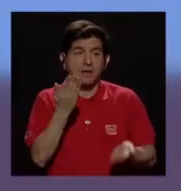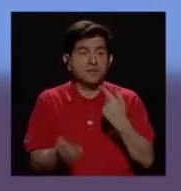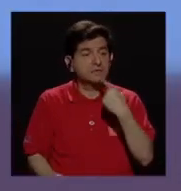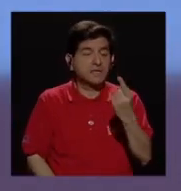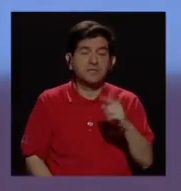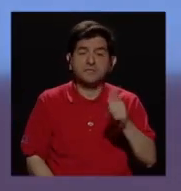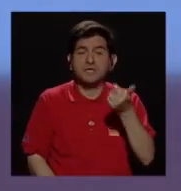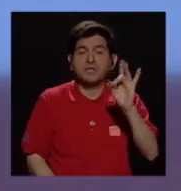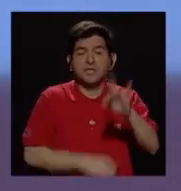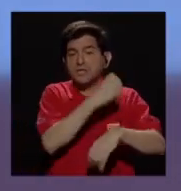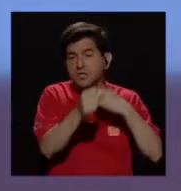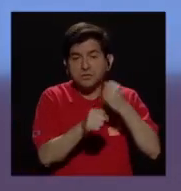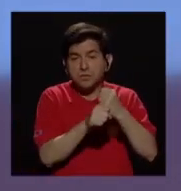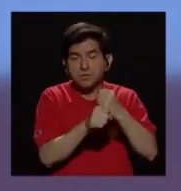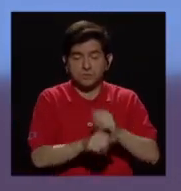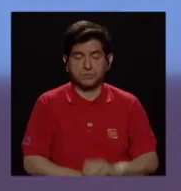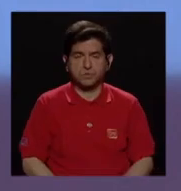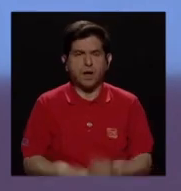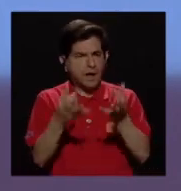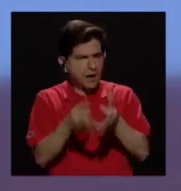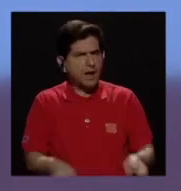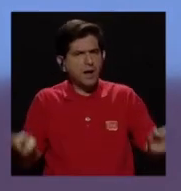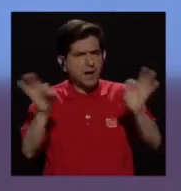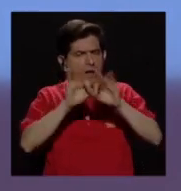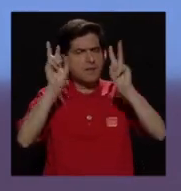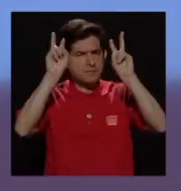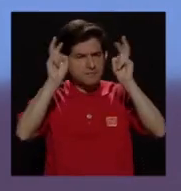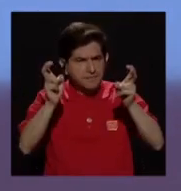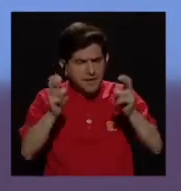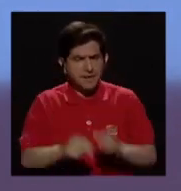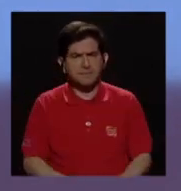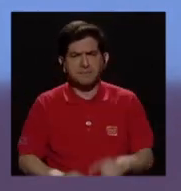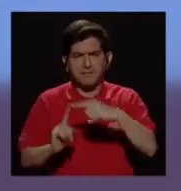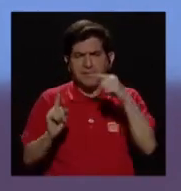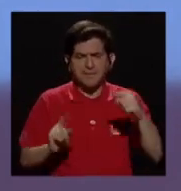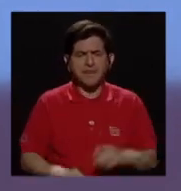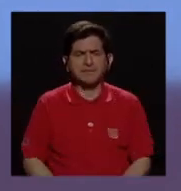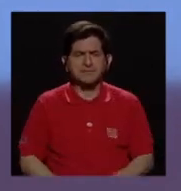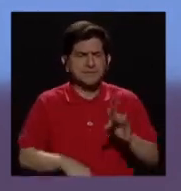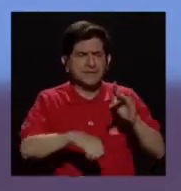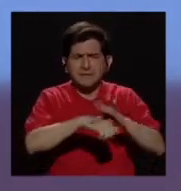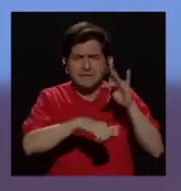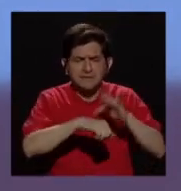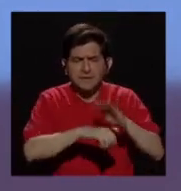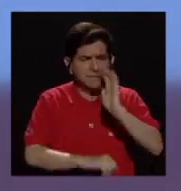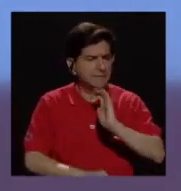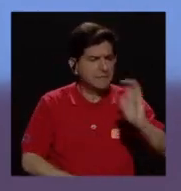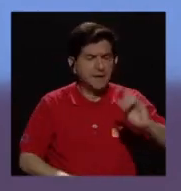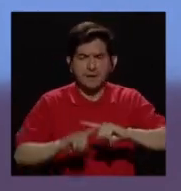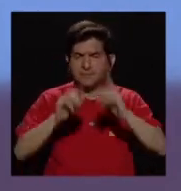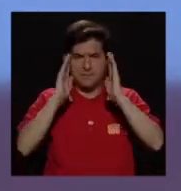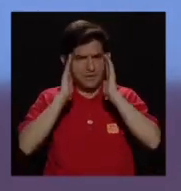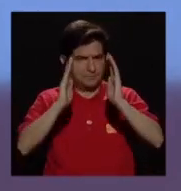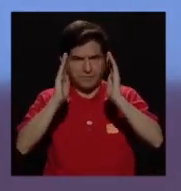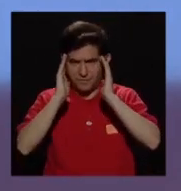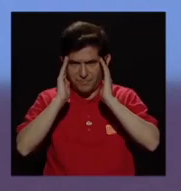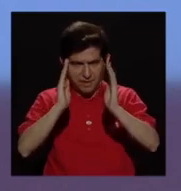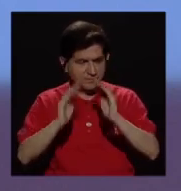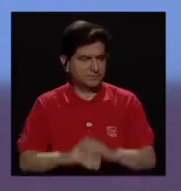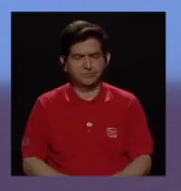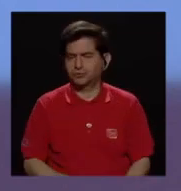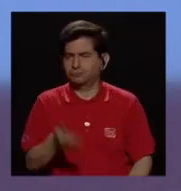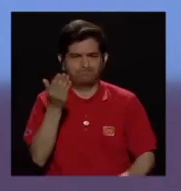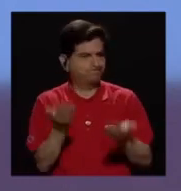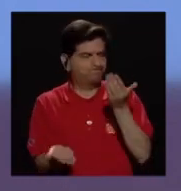años. Entonces vean qué importancia, cómo son temas que se presentan desde primera infancia y no les prestamos tanta